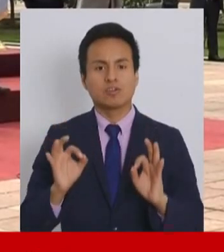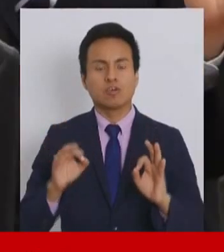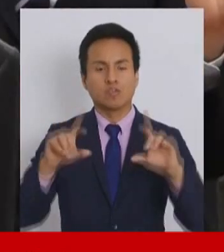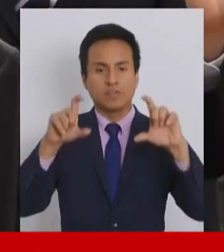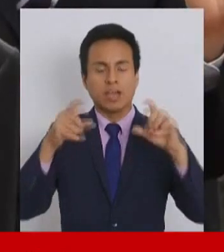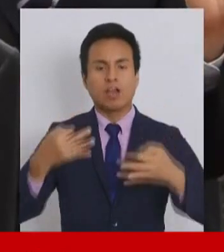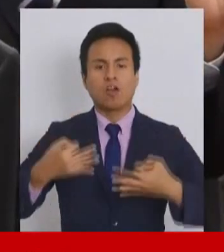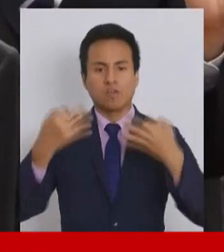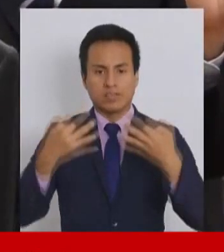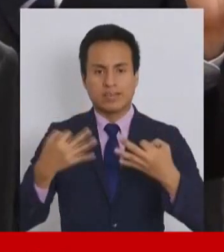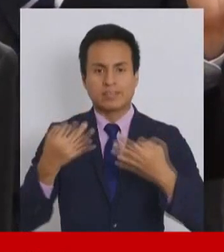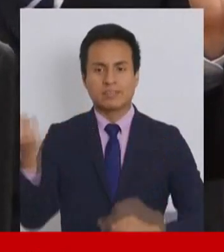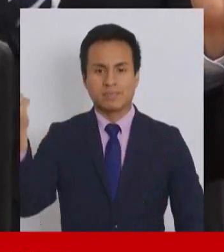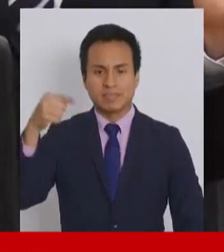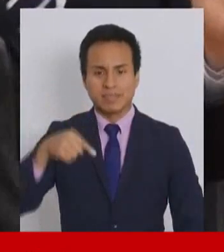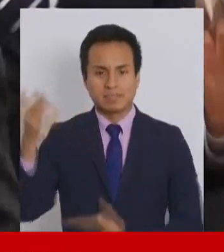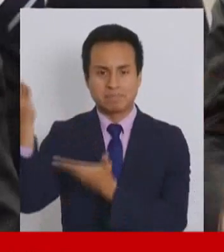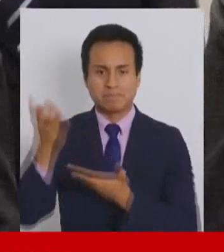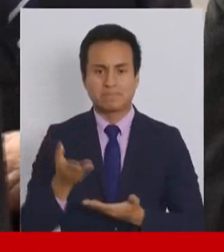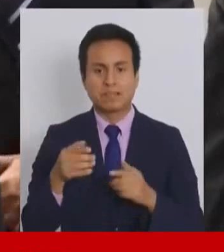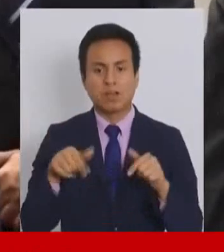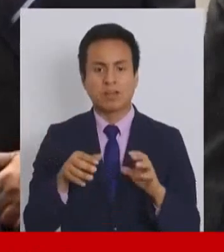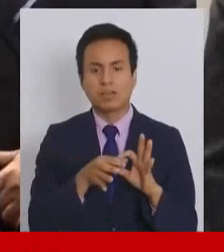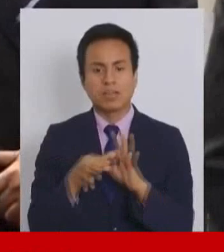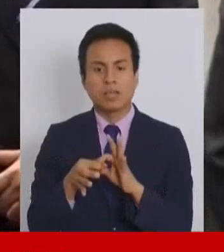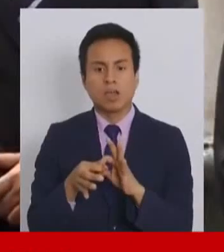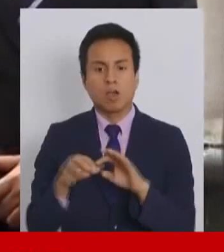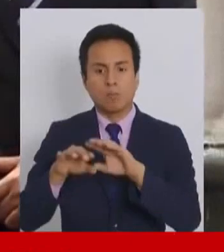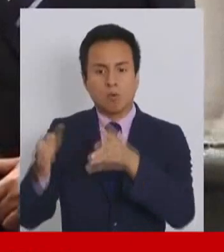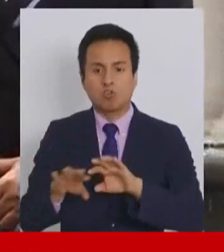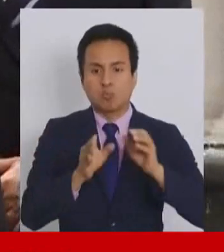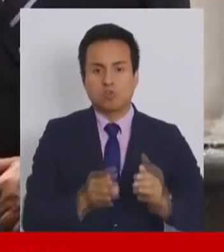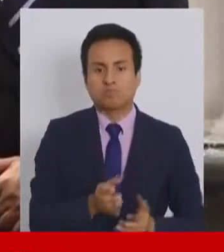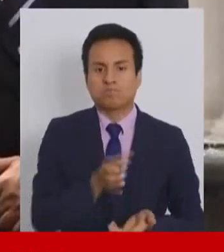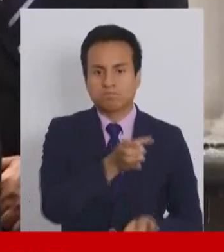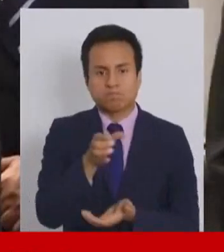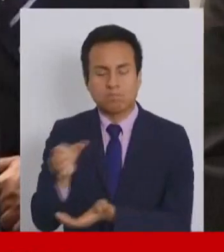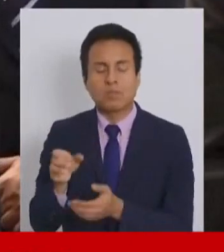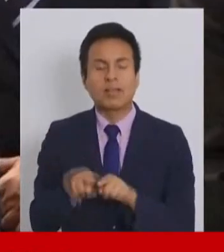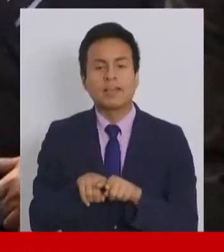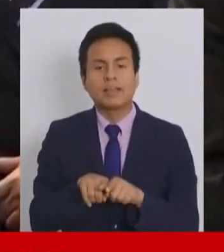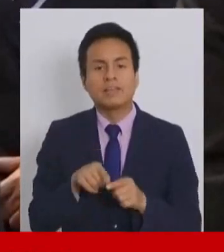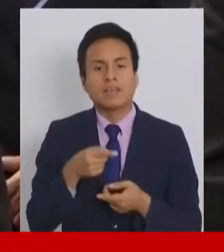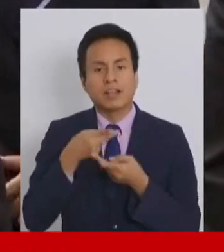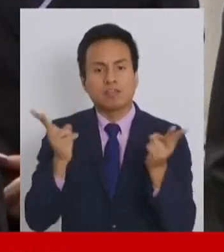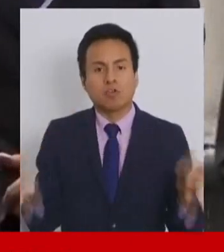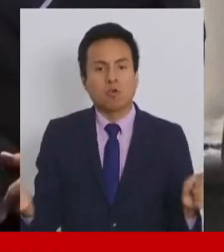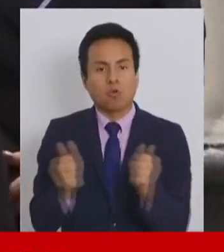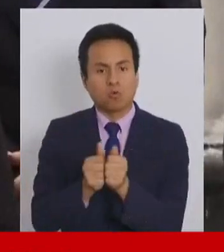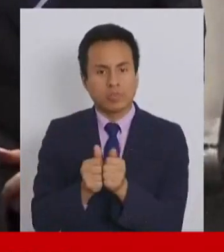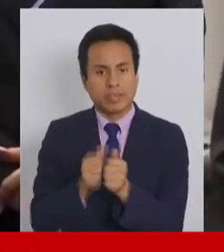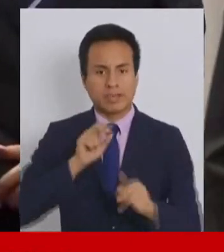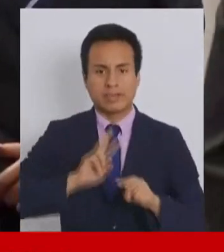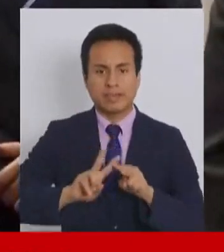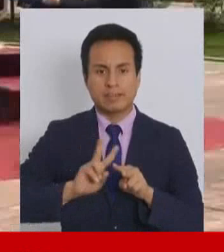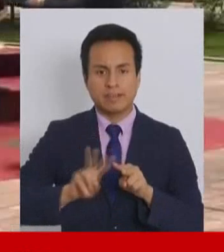la fotografía del presidente Alberto Fernández. A continuación, acercaremos los podios. Porque llega el República momento de Chile, la declaración conjunta. Y se espera